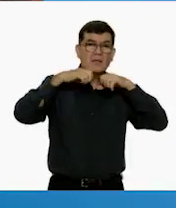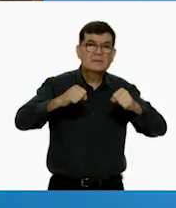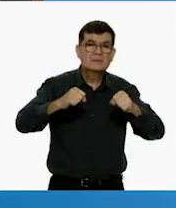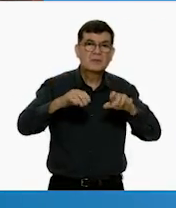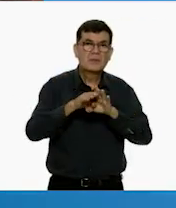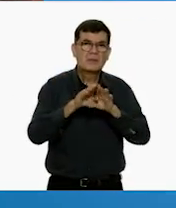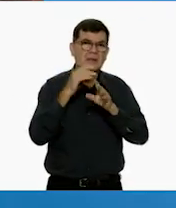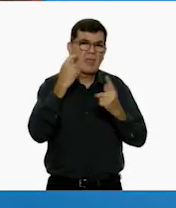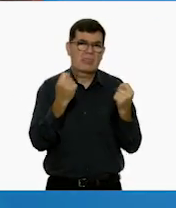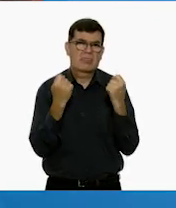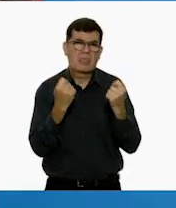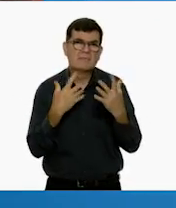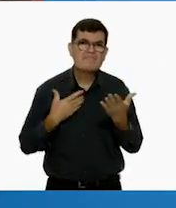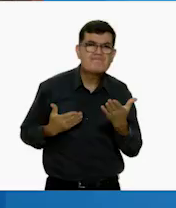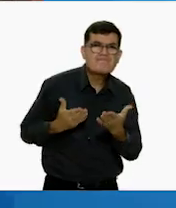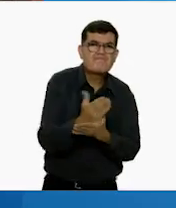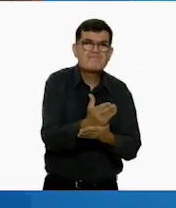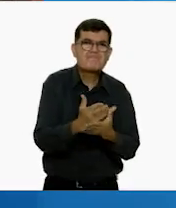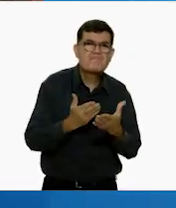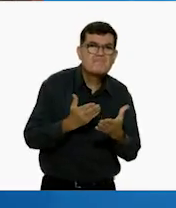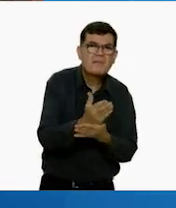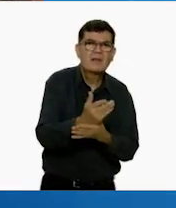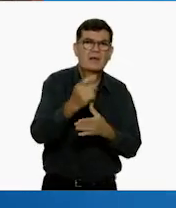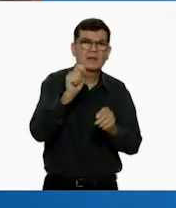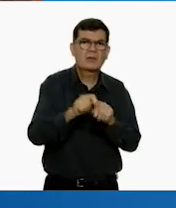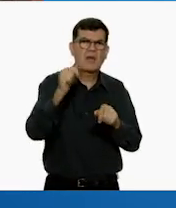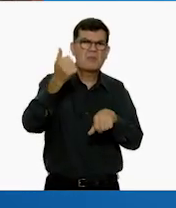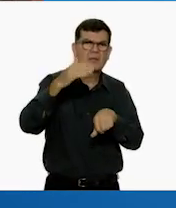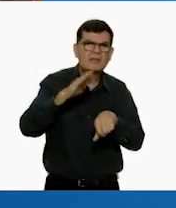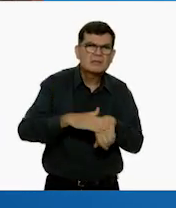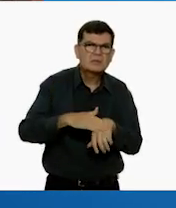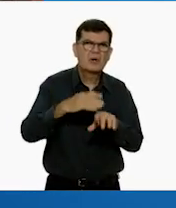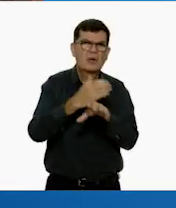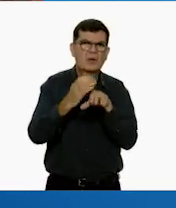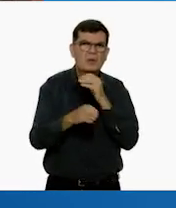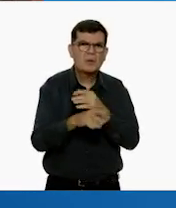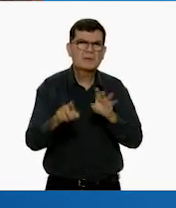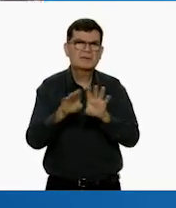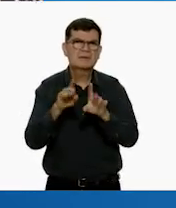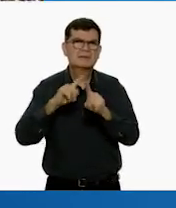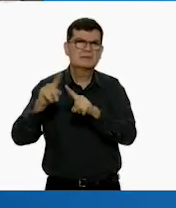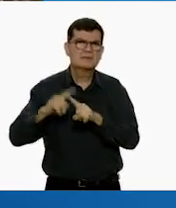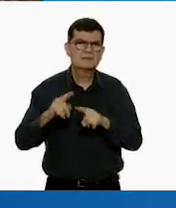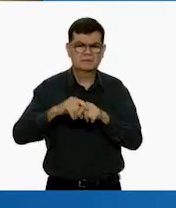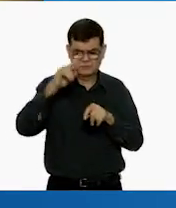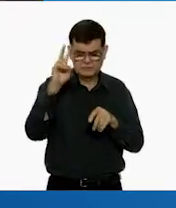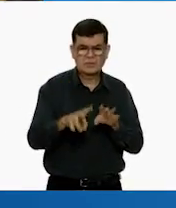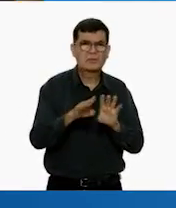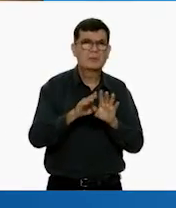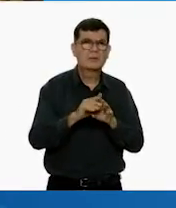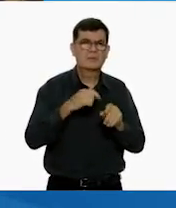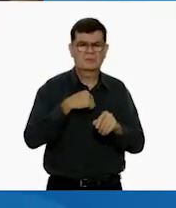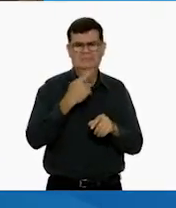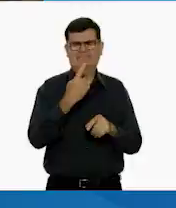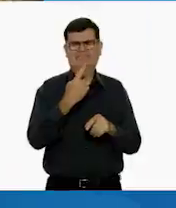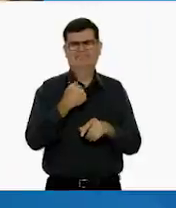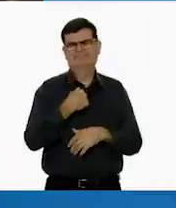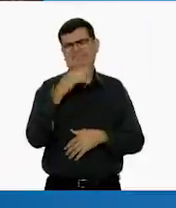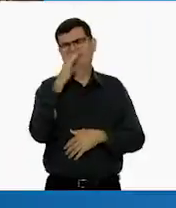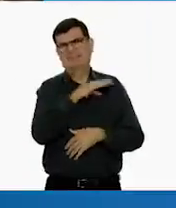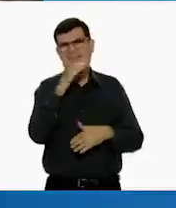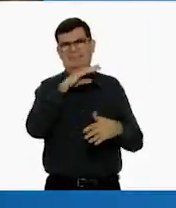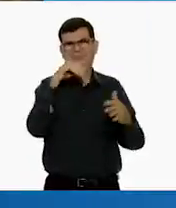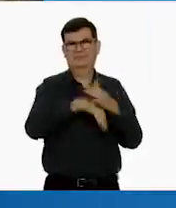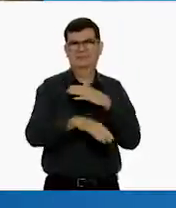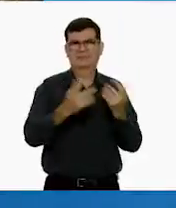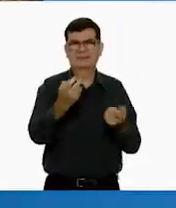tratado de meter tanto en la administración de instituciones eclesiásticas sí de verdad nos deja con muy mal sabor de boca.